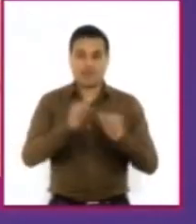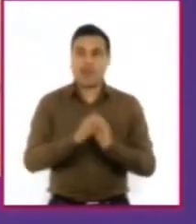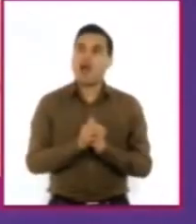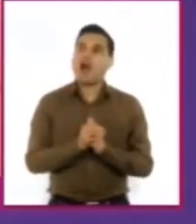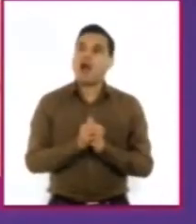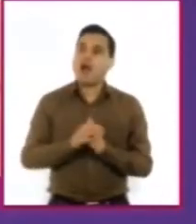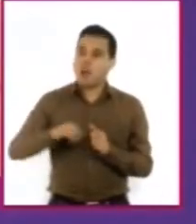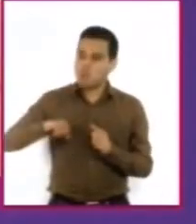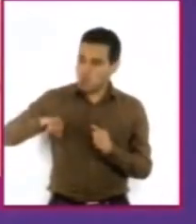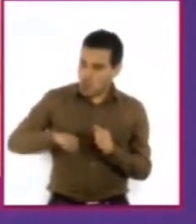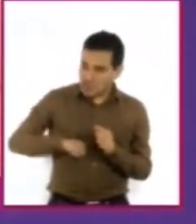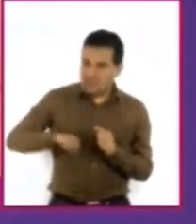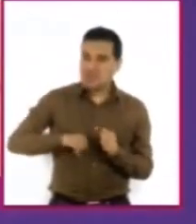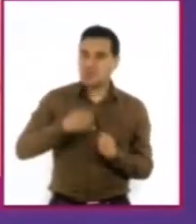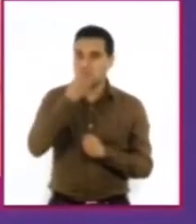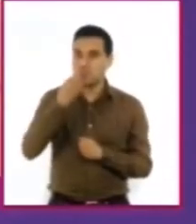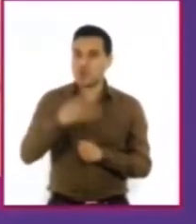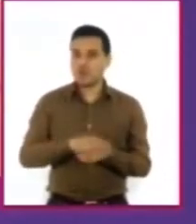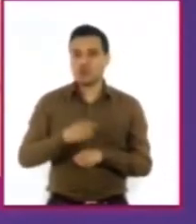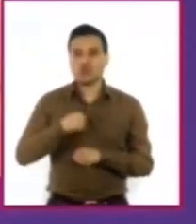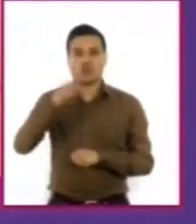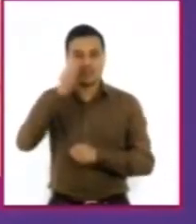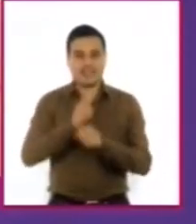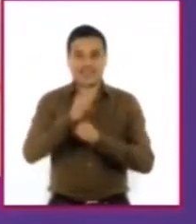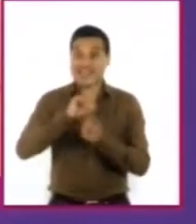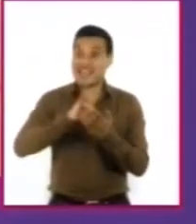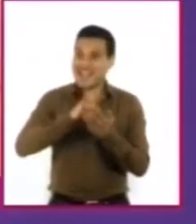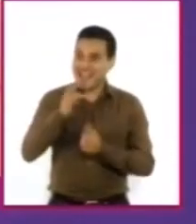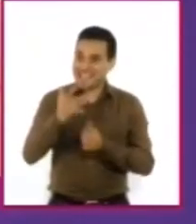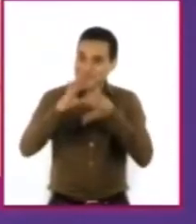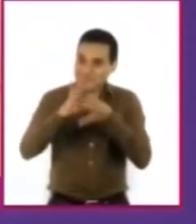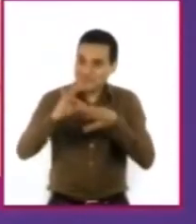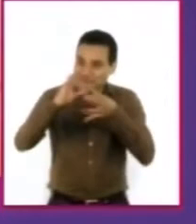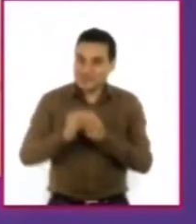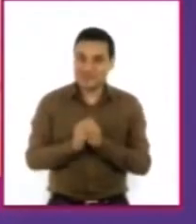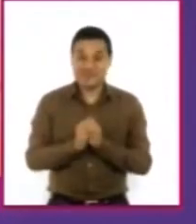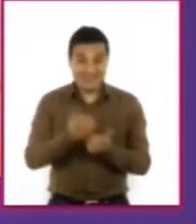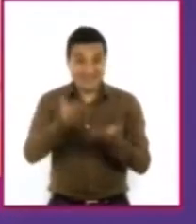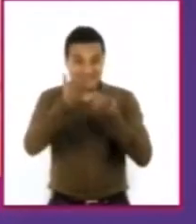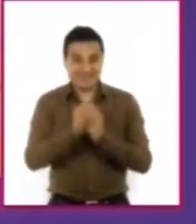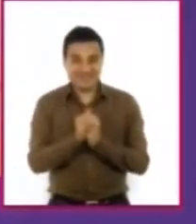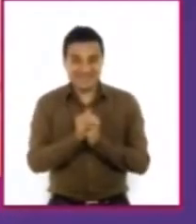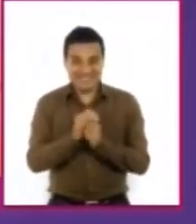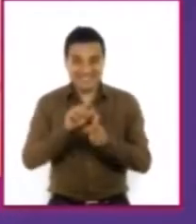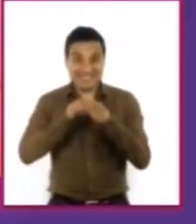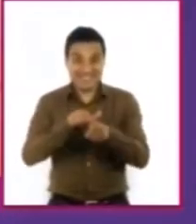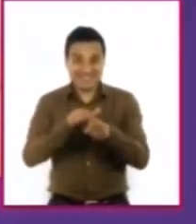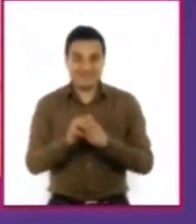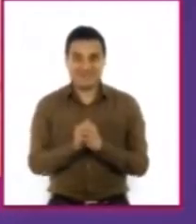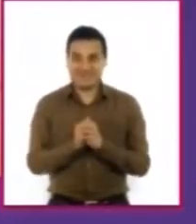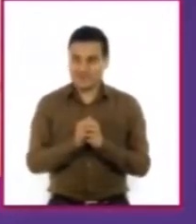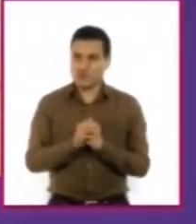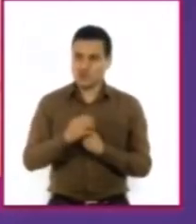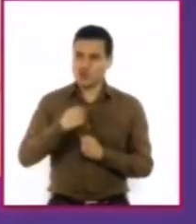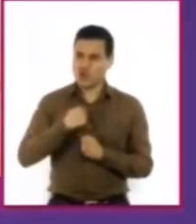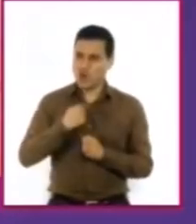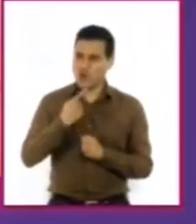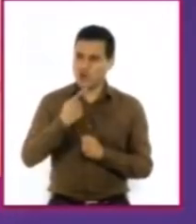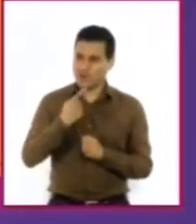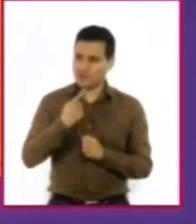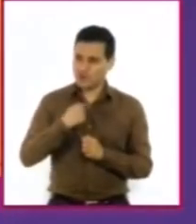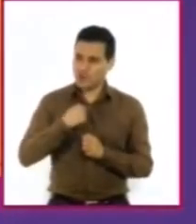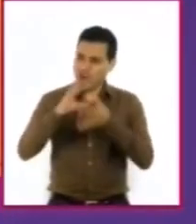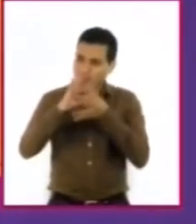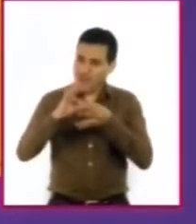hacer! Muy bien, yo lo descubrí, sí. Gracias, profesor Chiflado. Regresamos con usted. Peris, llévanos con el profesor. Ya viste, yo lo descubrí, yo te expliqué